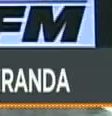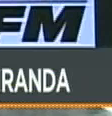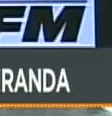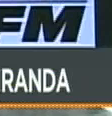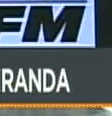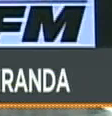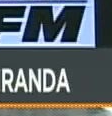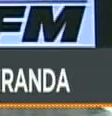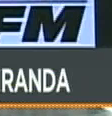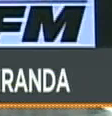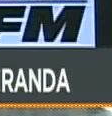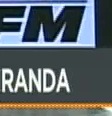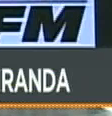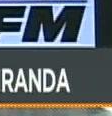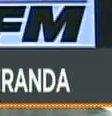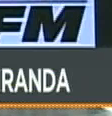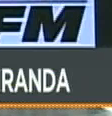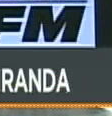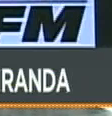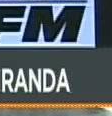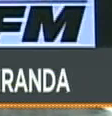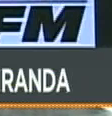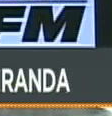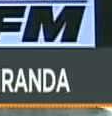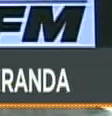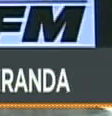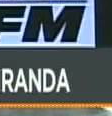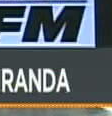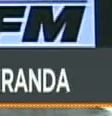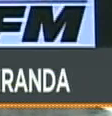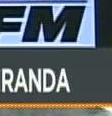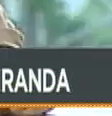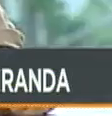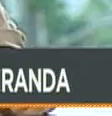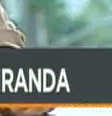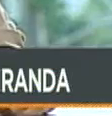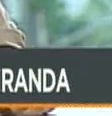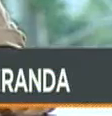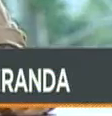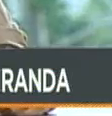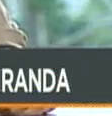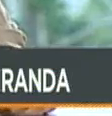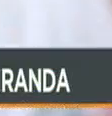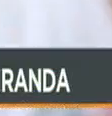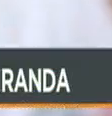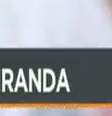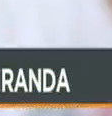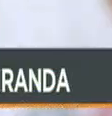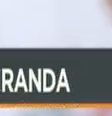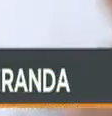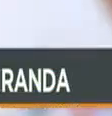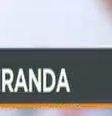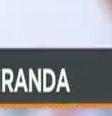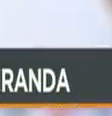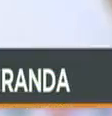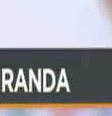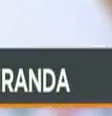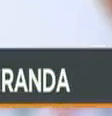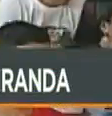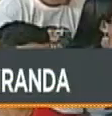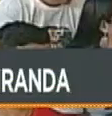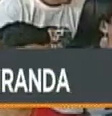productiva y constructiva a cambiarlo todo. Venezuela necesita grandes cambios y uno de los cambios que necesita es en la